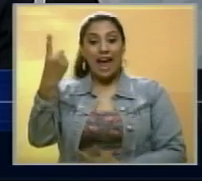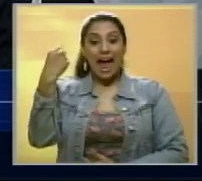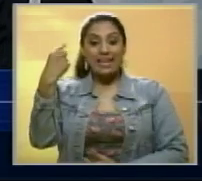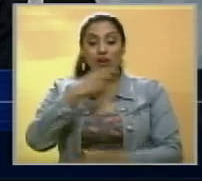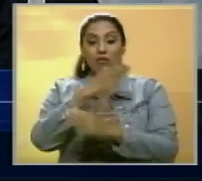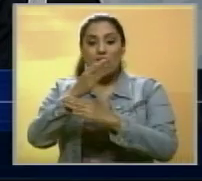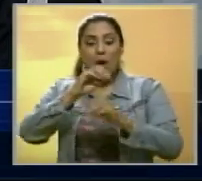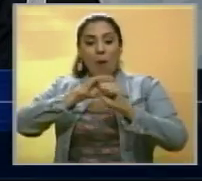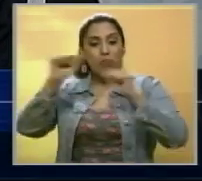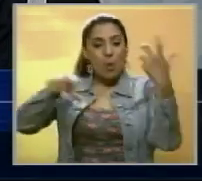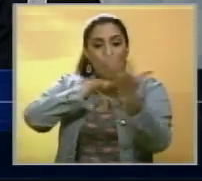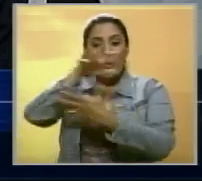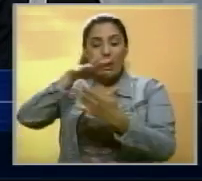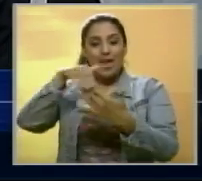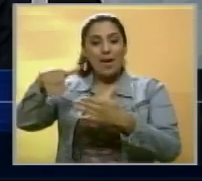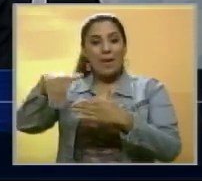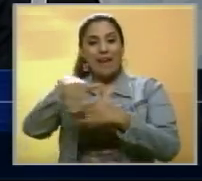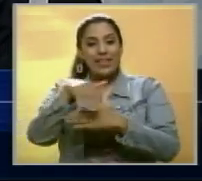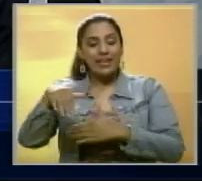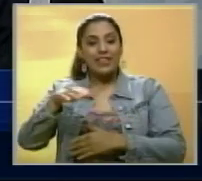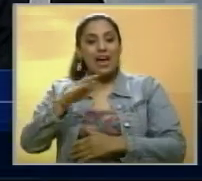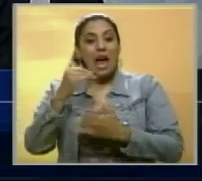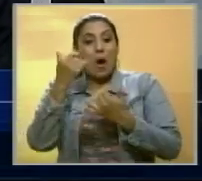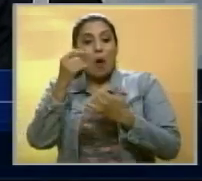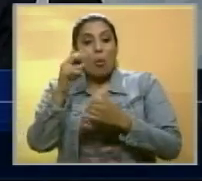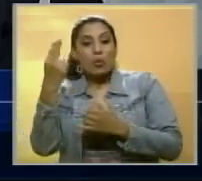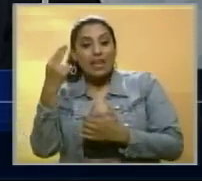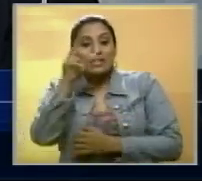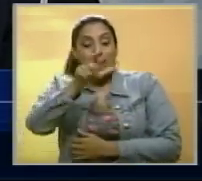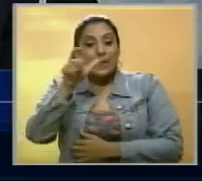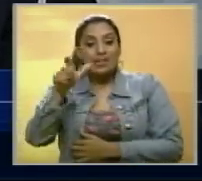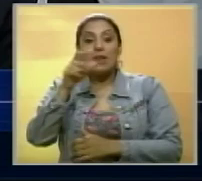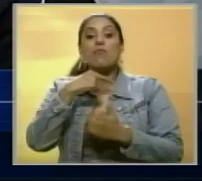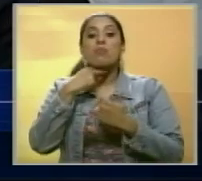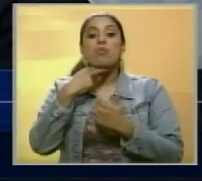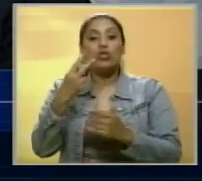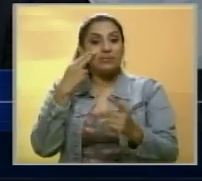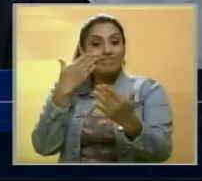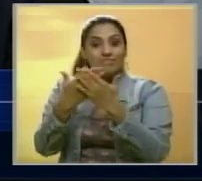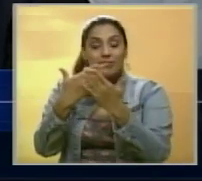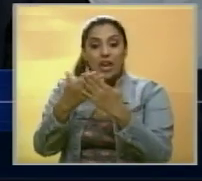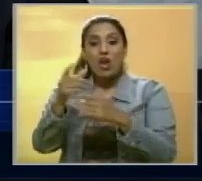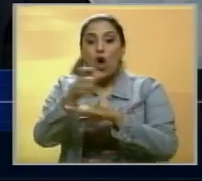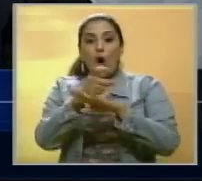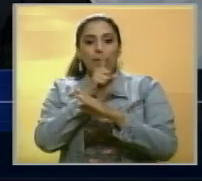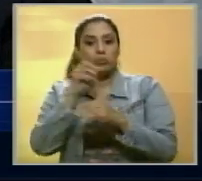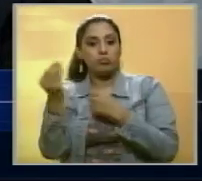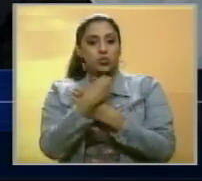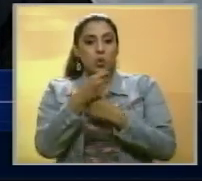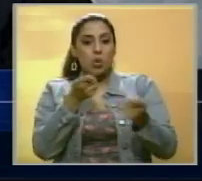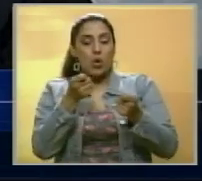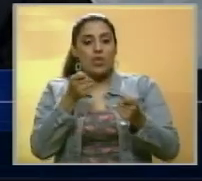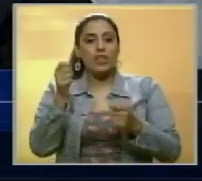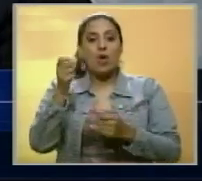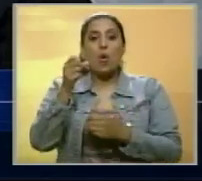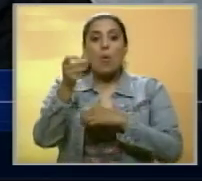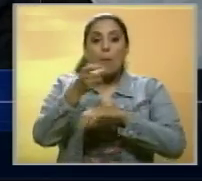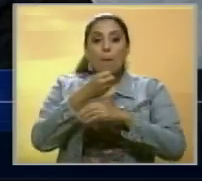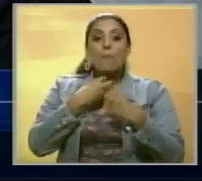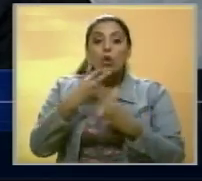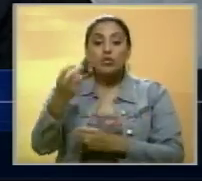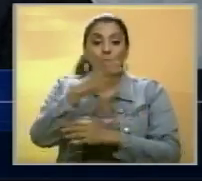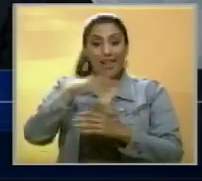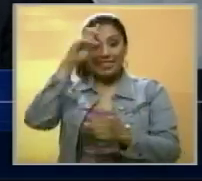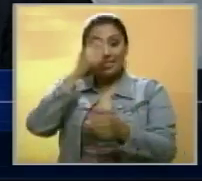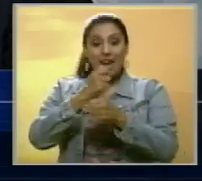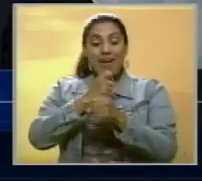ayer, simplemente para ser ellos la voz de lo que el gobierno no permite, la voz del pueblo. Ellos,